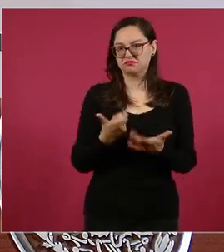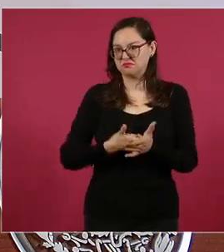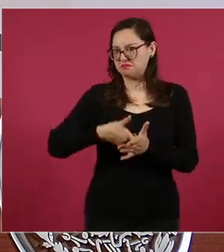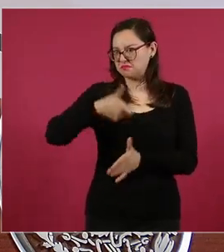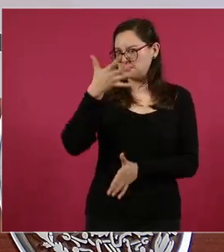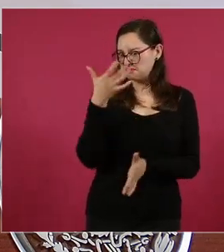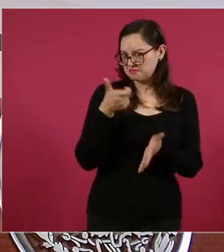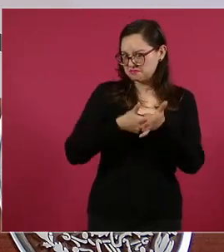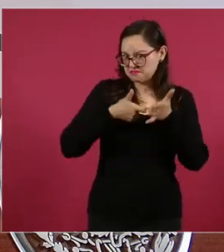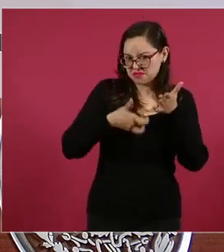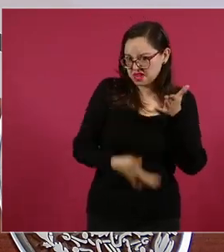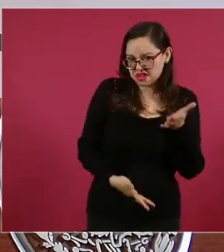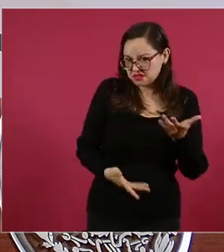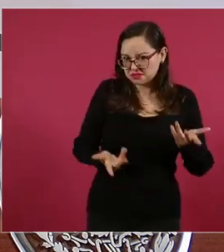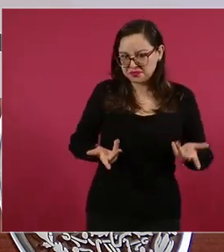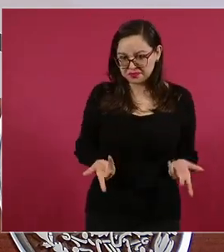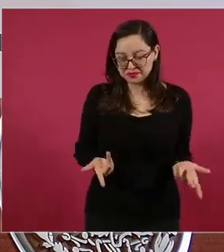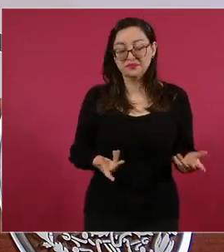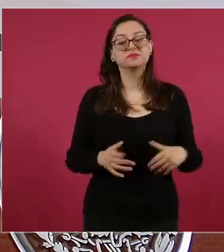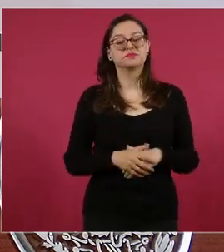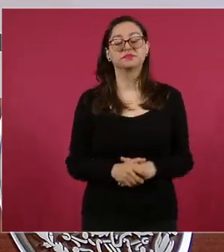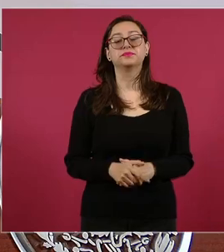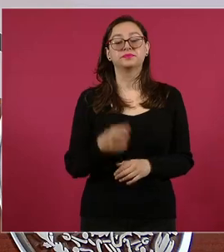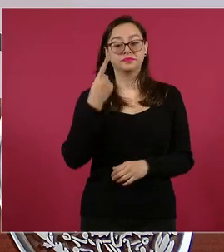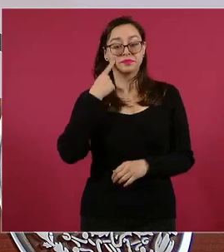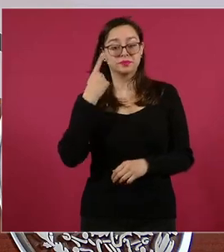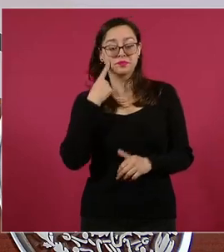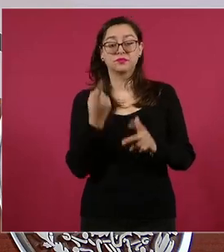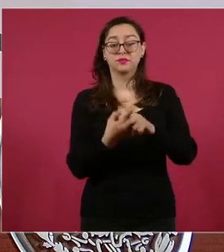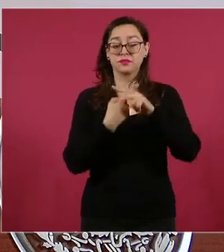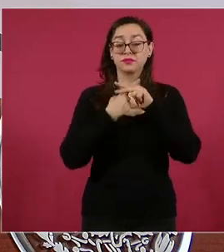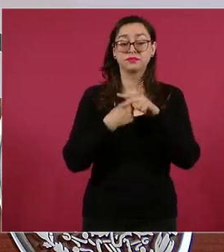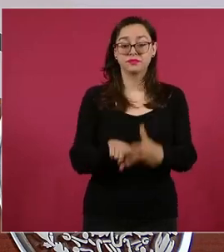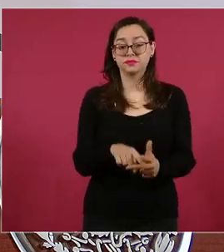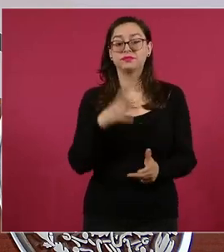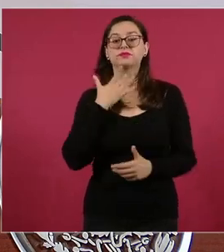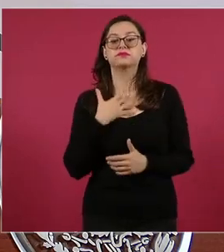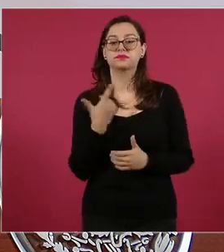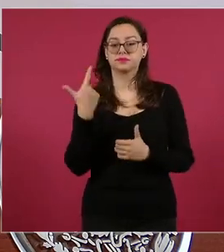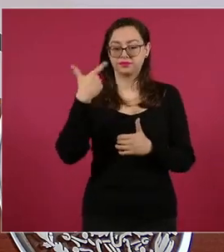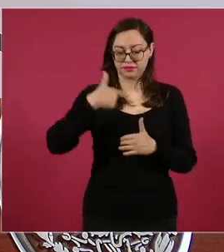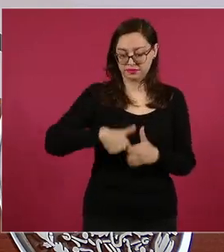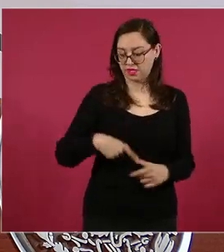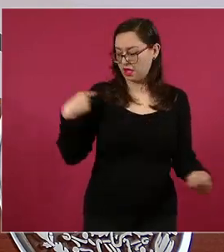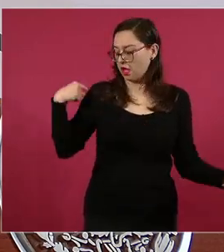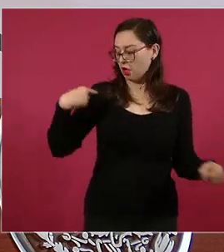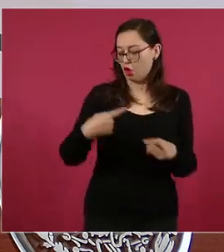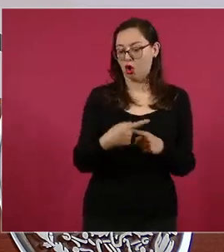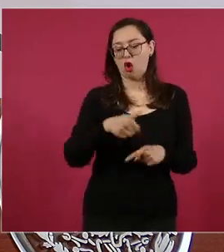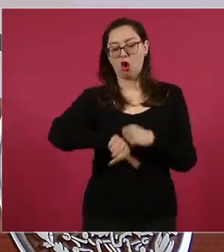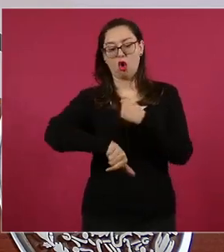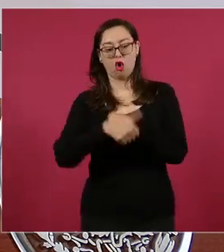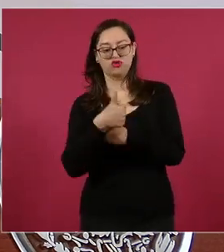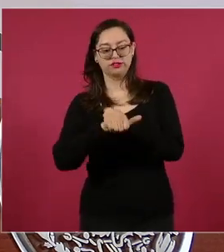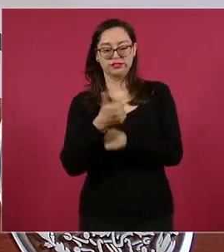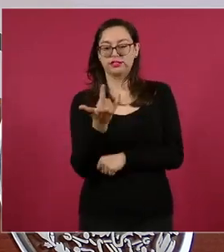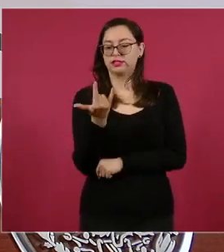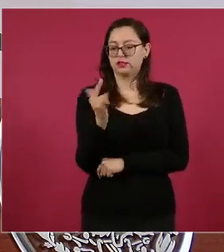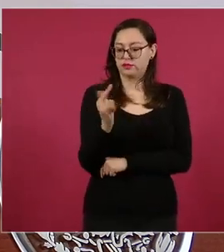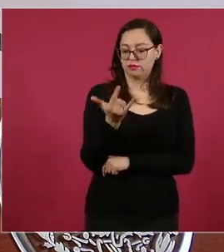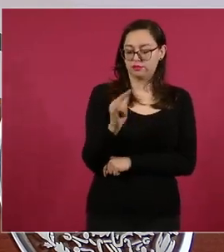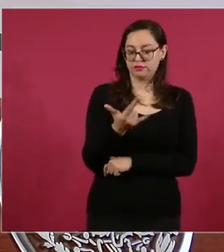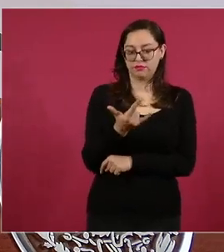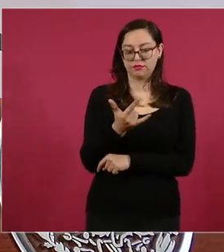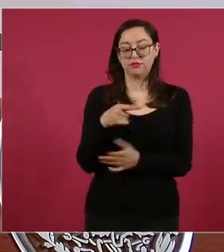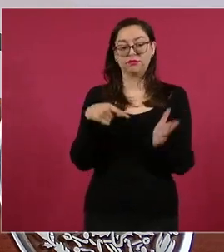los precios de las gasolinas, donde podemos decir que a julio, al 11 de julio, obtuvimos el dato de que la